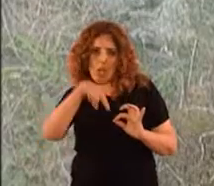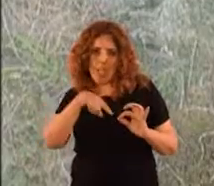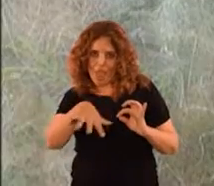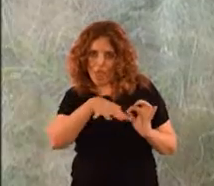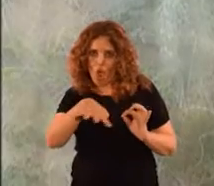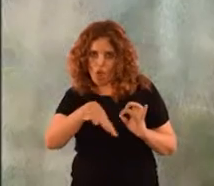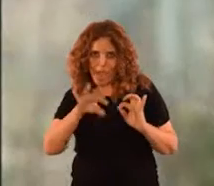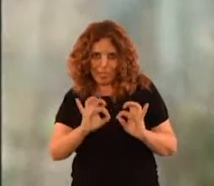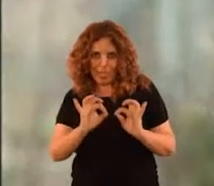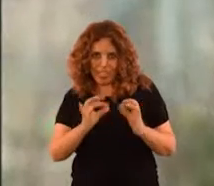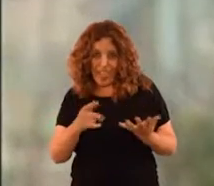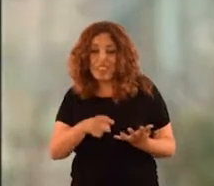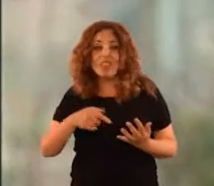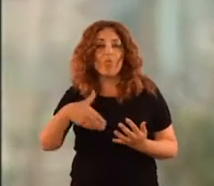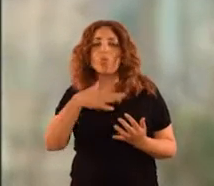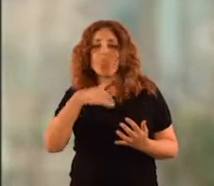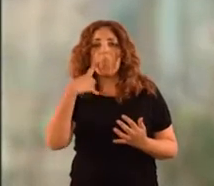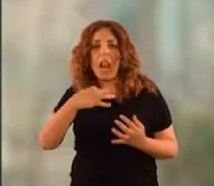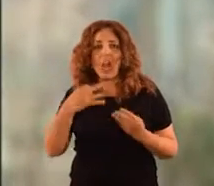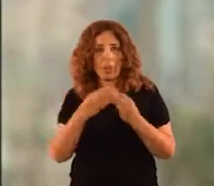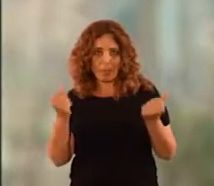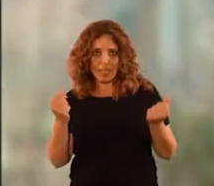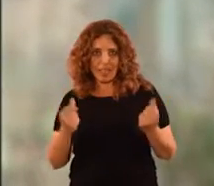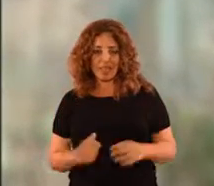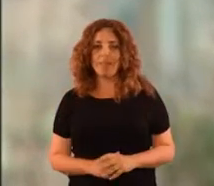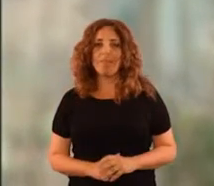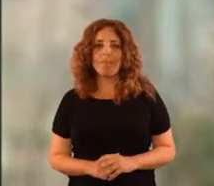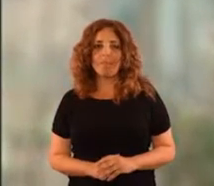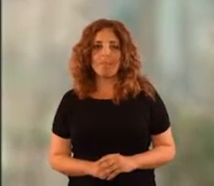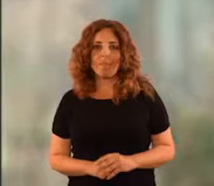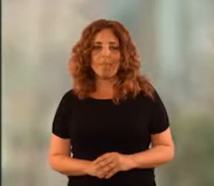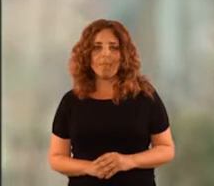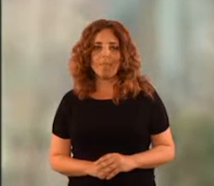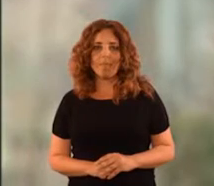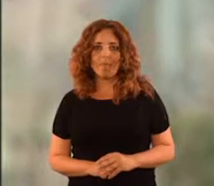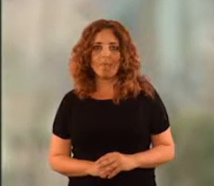endémica o exclusiva de este afloramiento y en peligro de extinción.